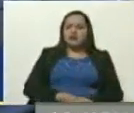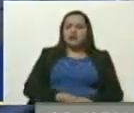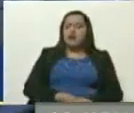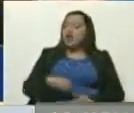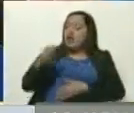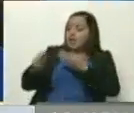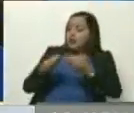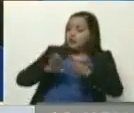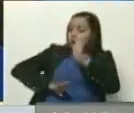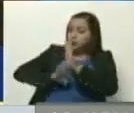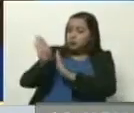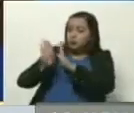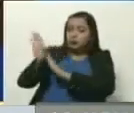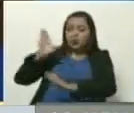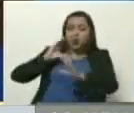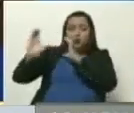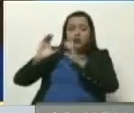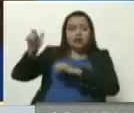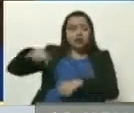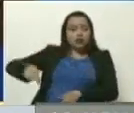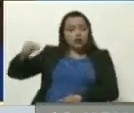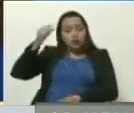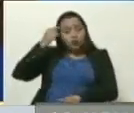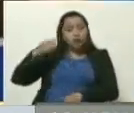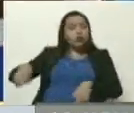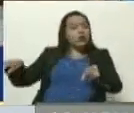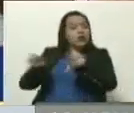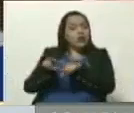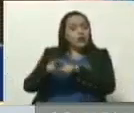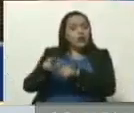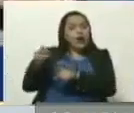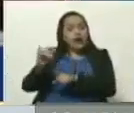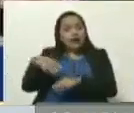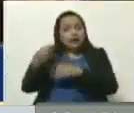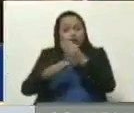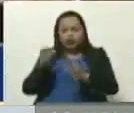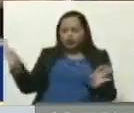ha evolucionado la comunicación hoy en día, como también se han reducido lo que es los